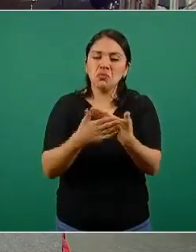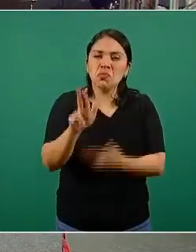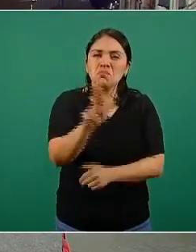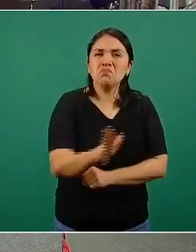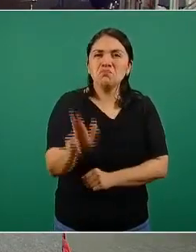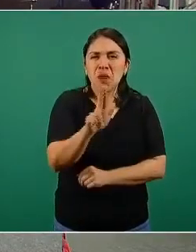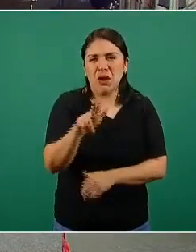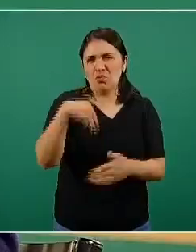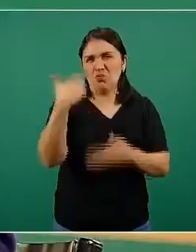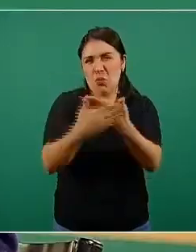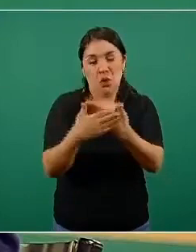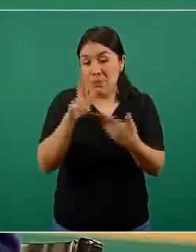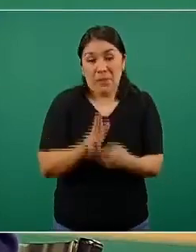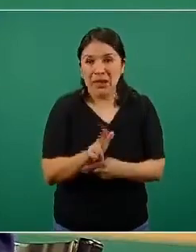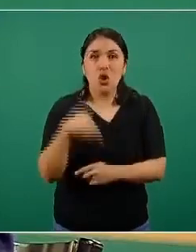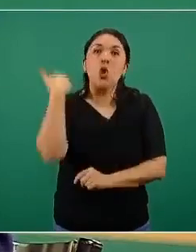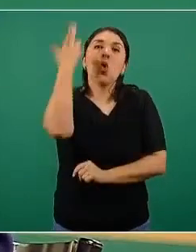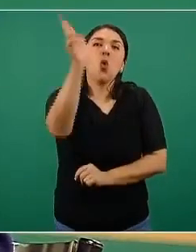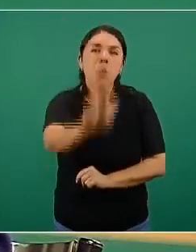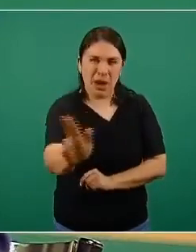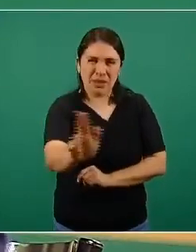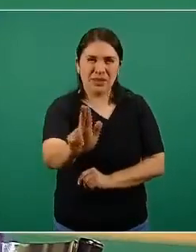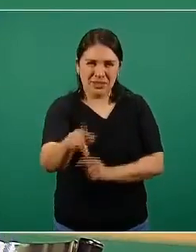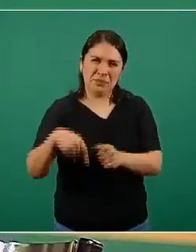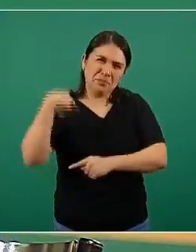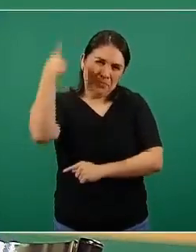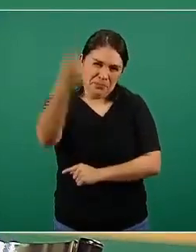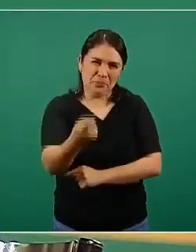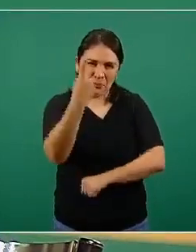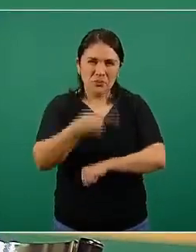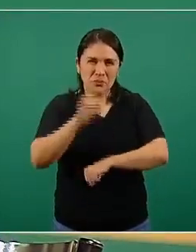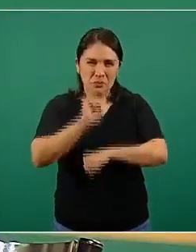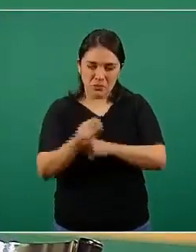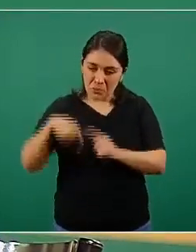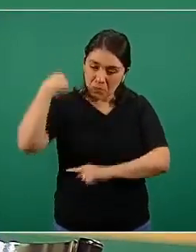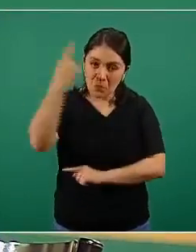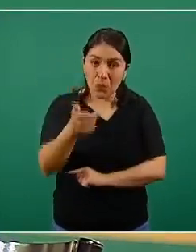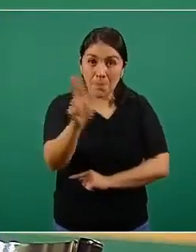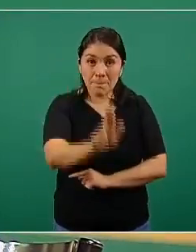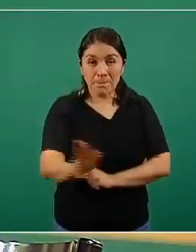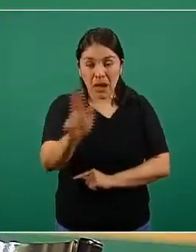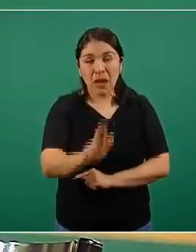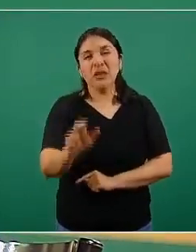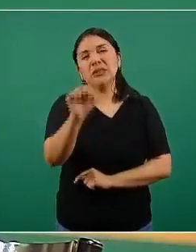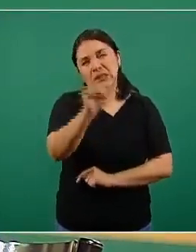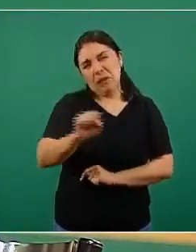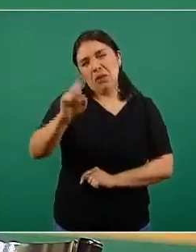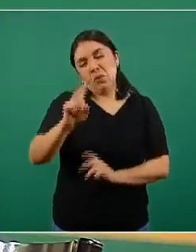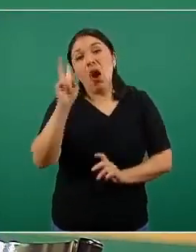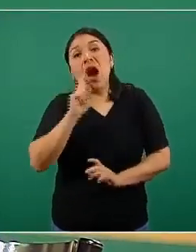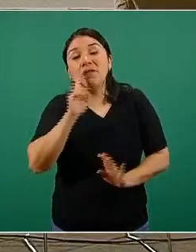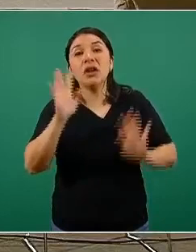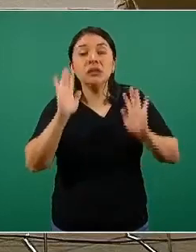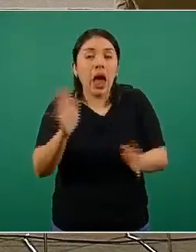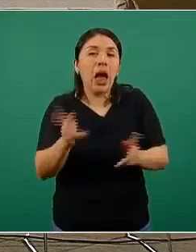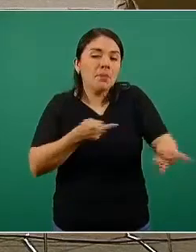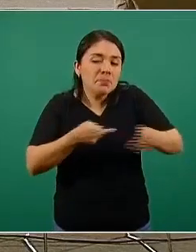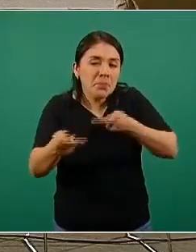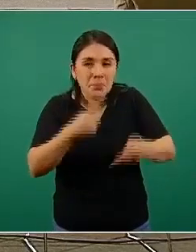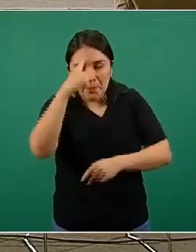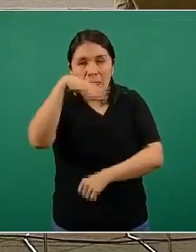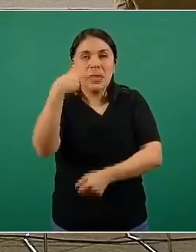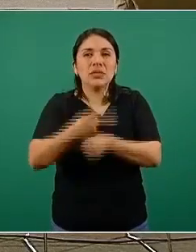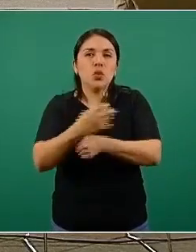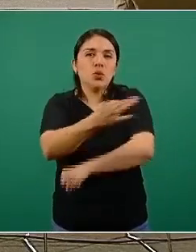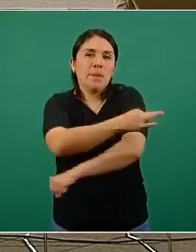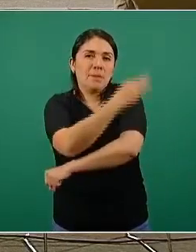la próxima semana, o sea, no esta semana, sino completando toda la semana y tal vez todo el fin de semana, acabaremos con estas segundas dosis